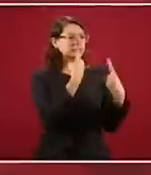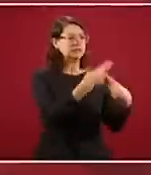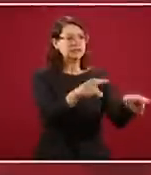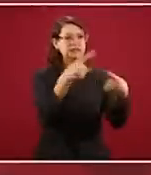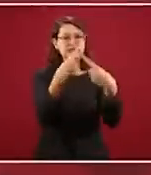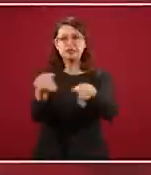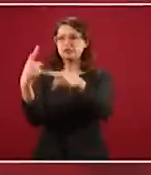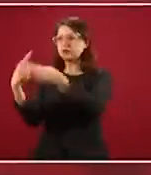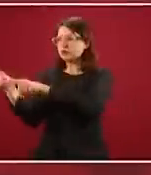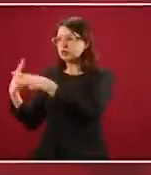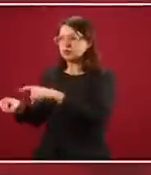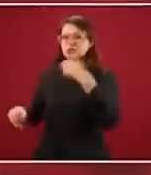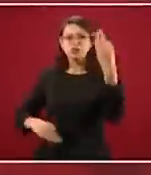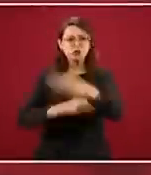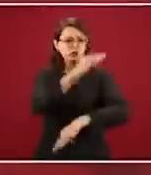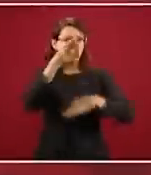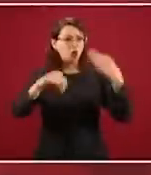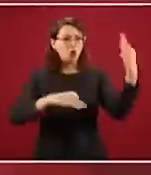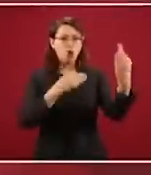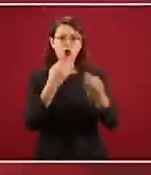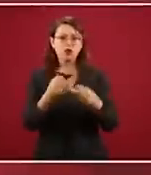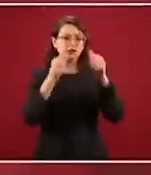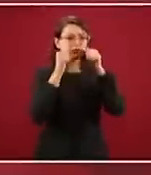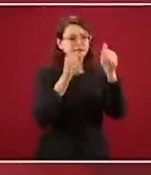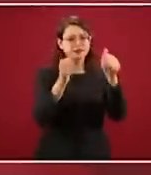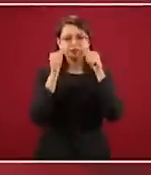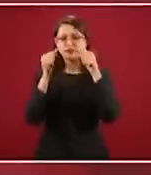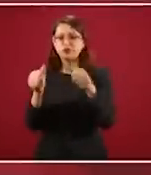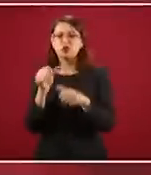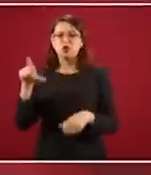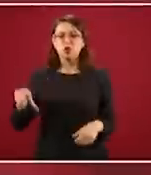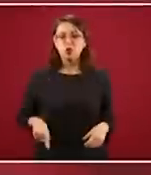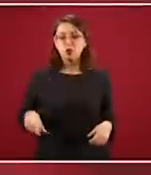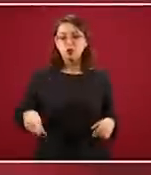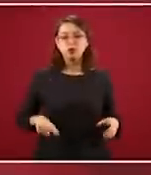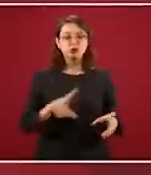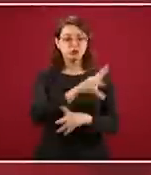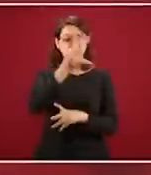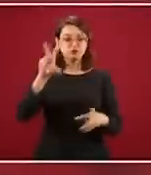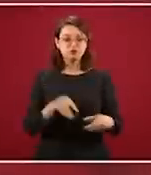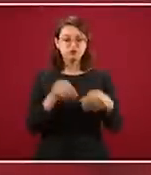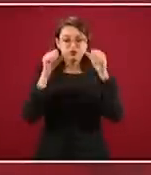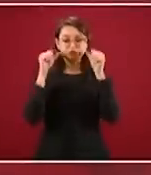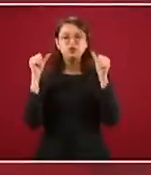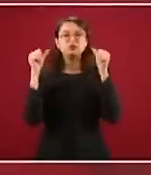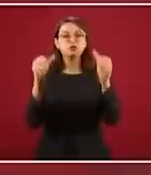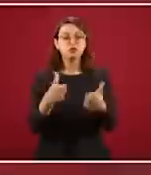gobierno, y son buenos los resultados.